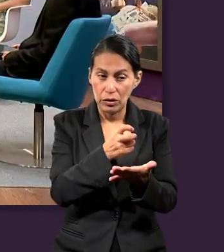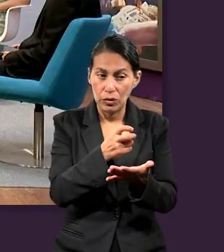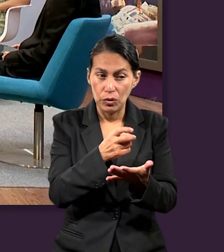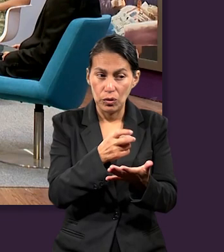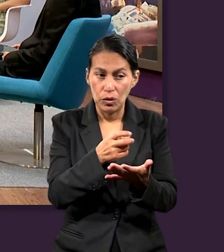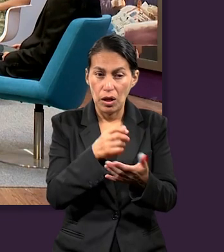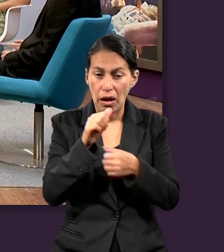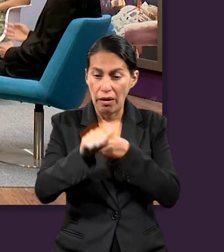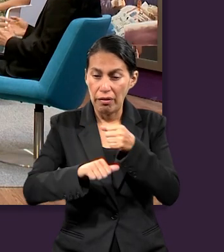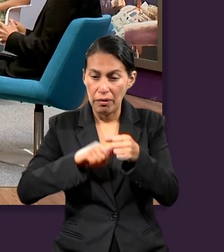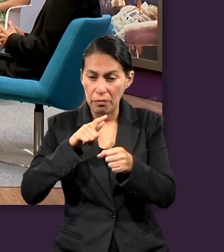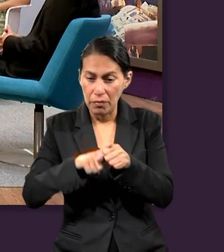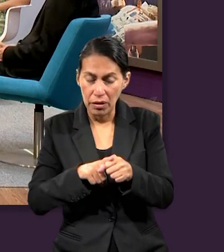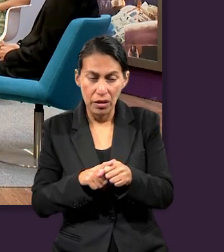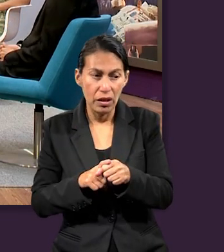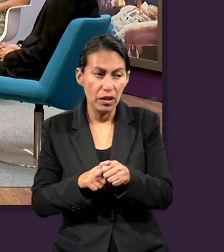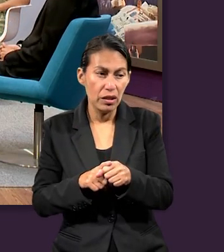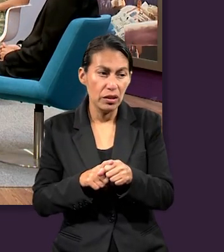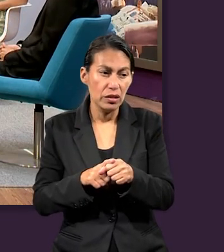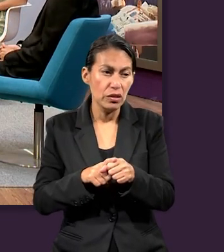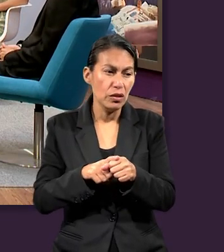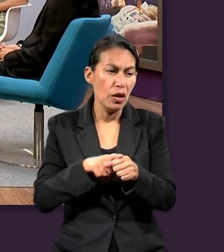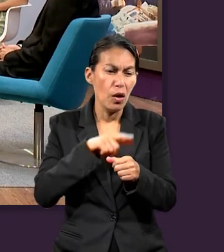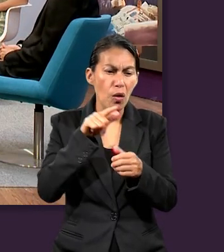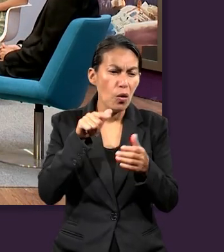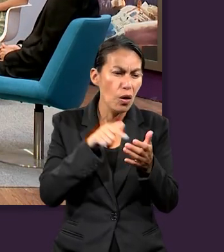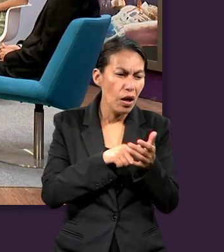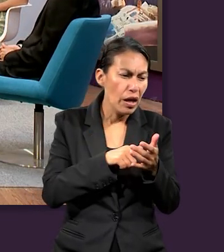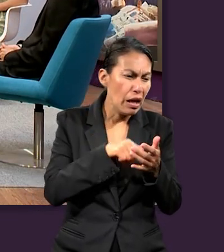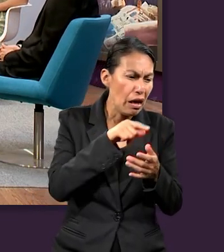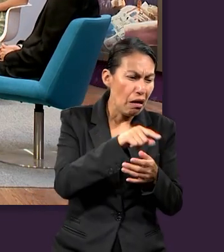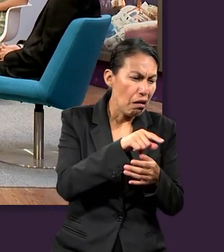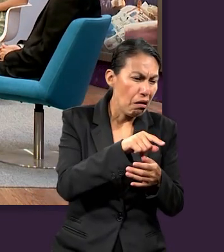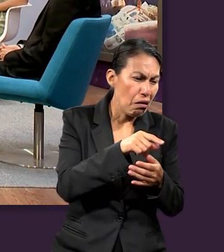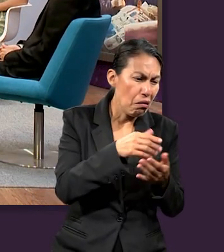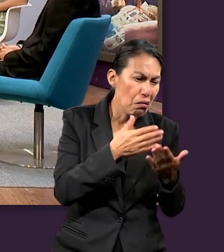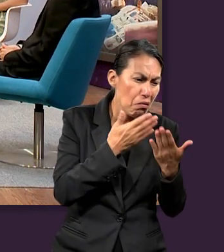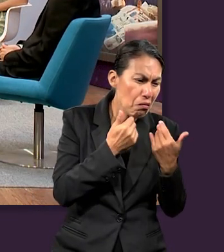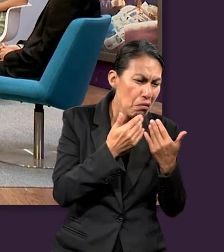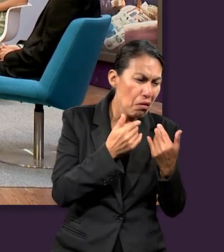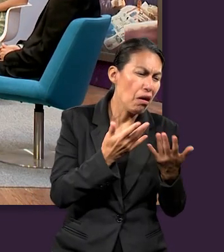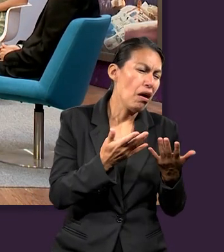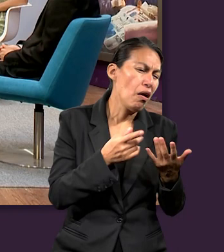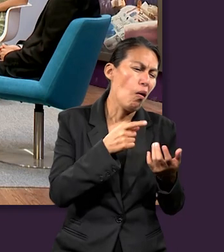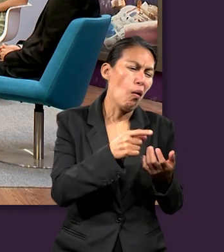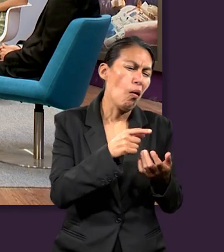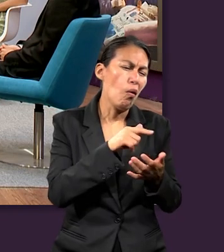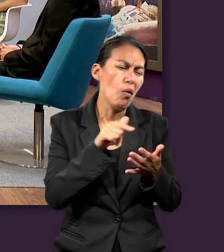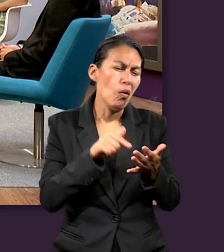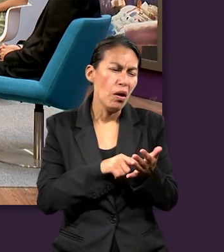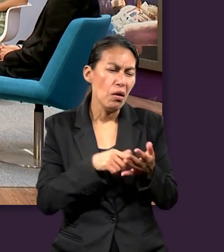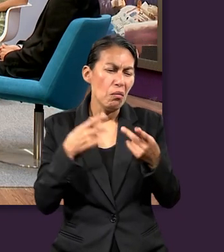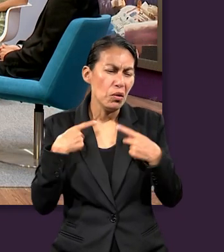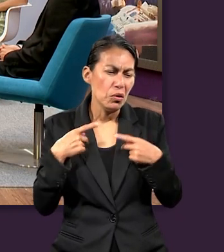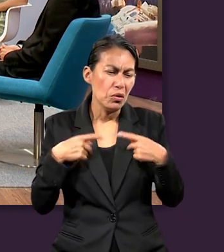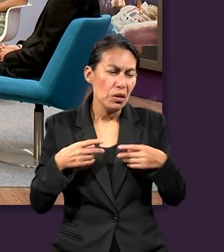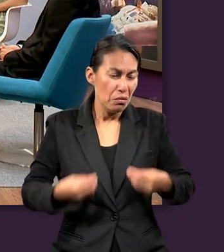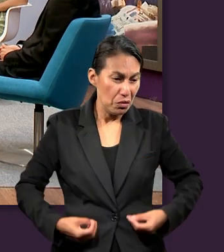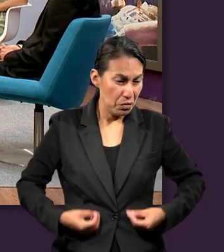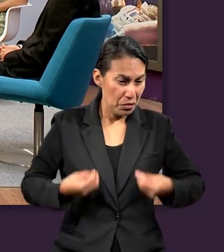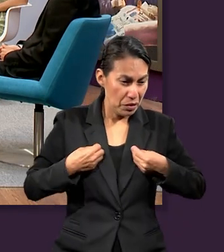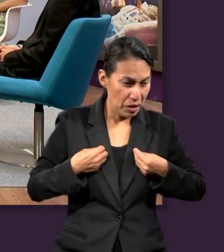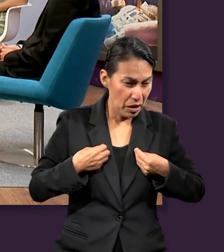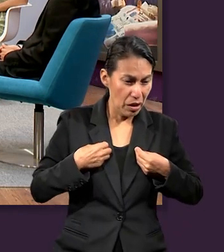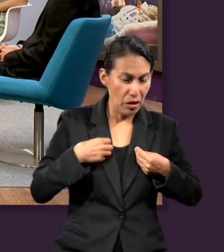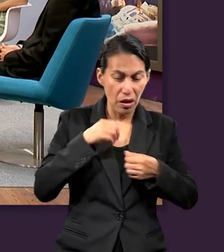ayudó a que algunos animales incluso regresarán a ciertas zonas que pues se habían urbanizado y